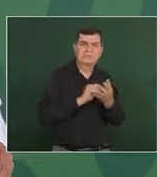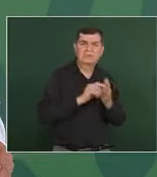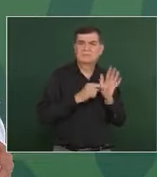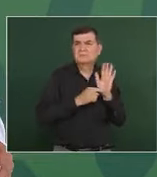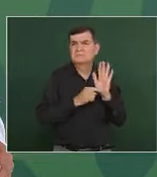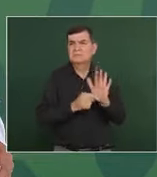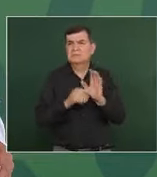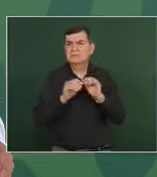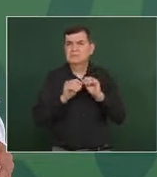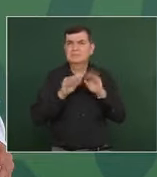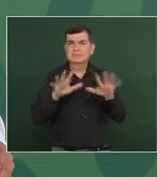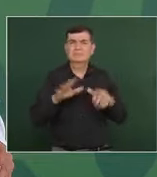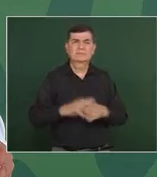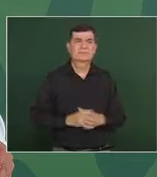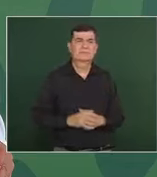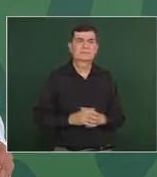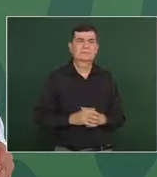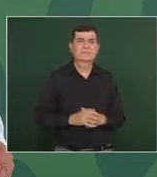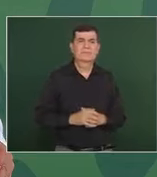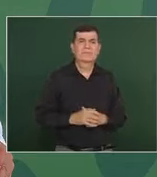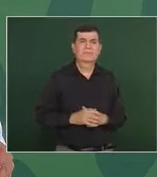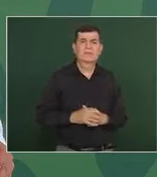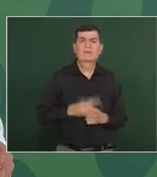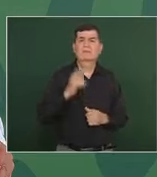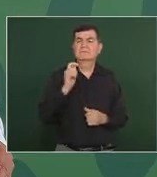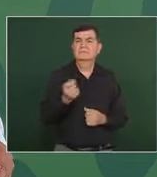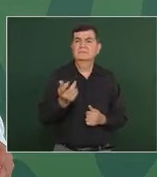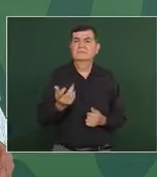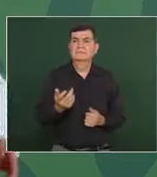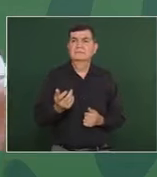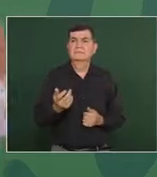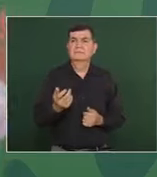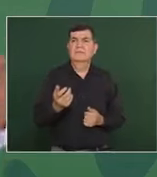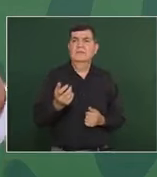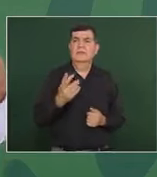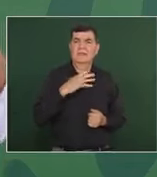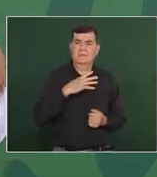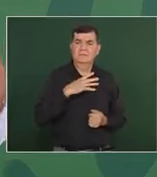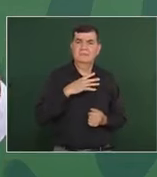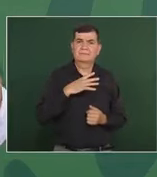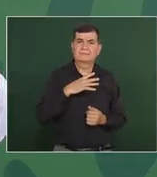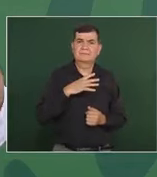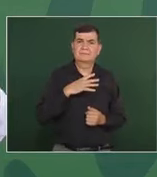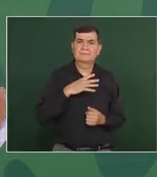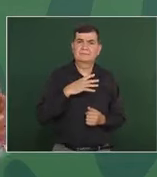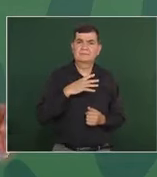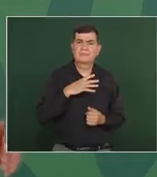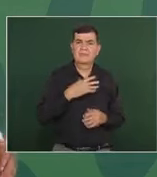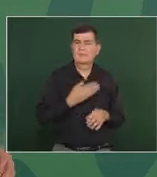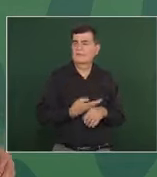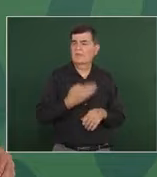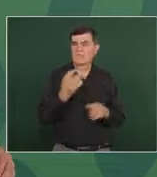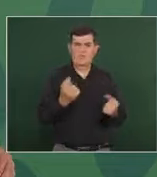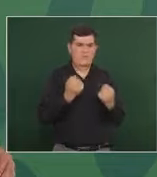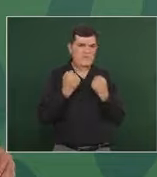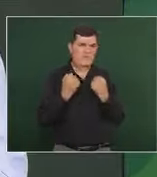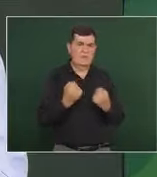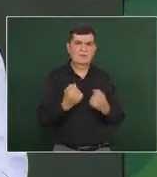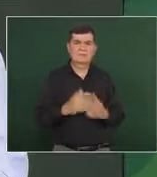conocer de que son muy